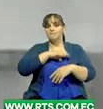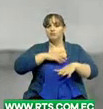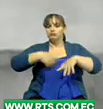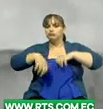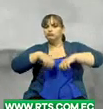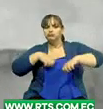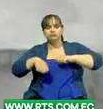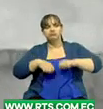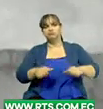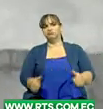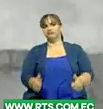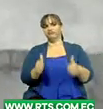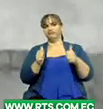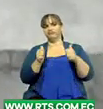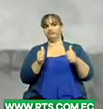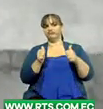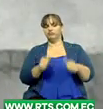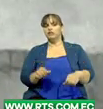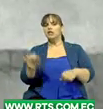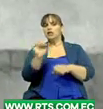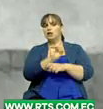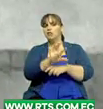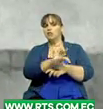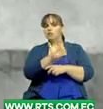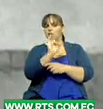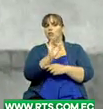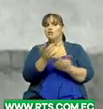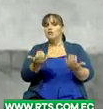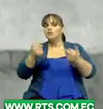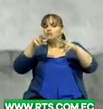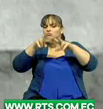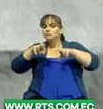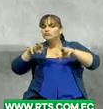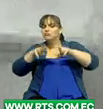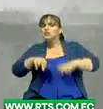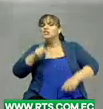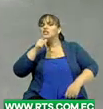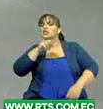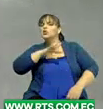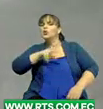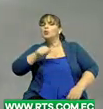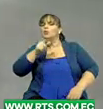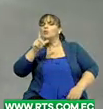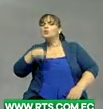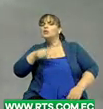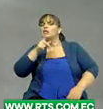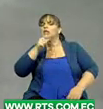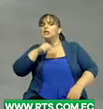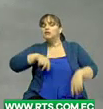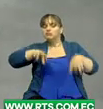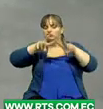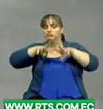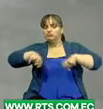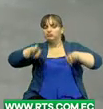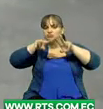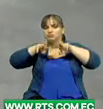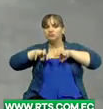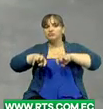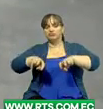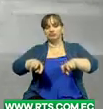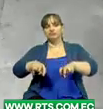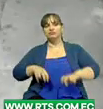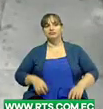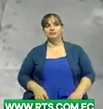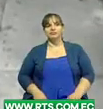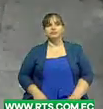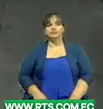dando resultados. De ahí que se llevarán a cabo las investigaciones para ahora determinar quiénes serían los que están detrás del